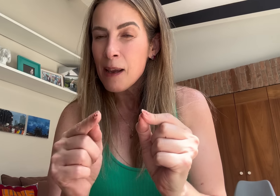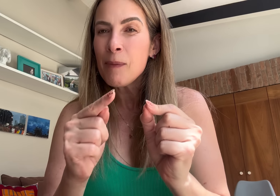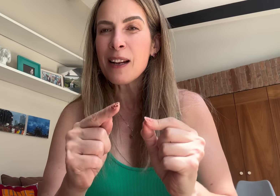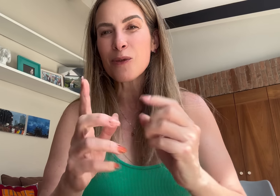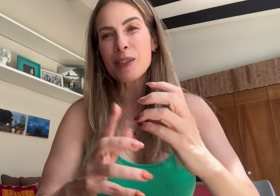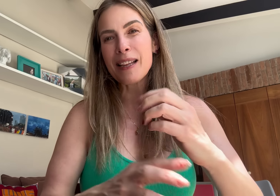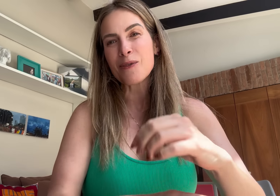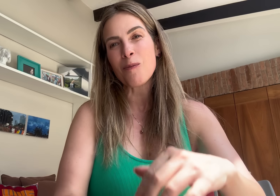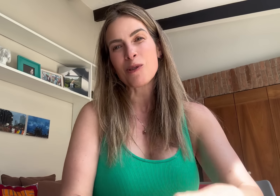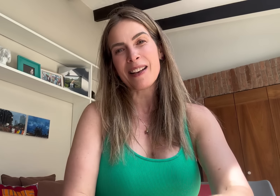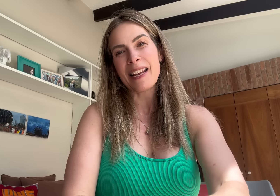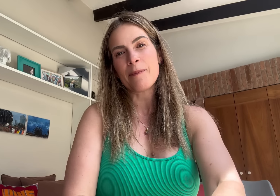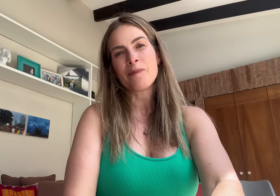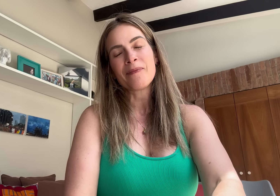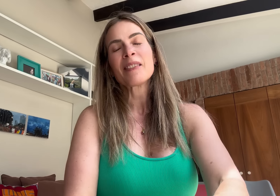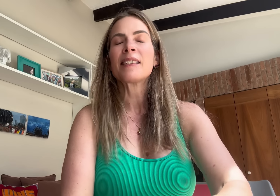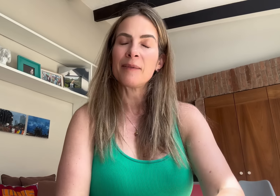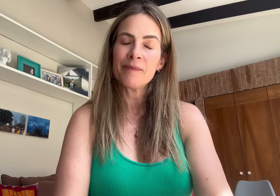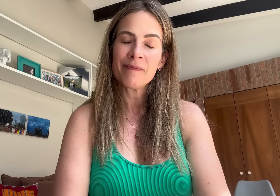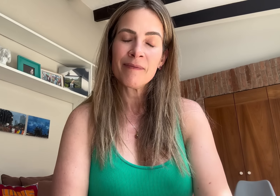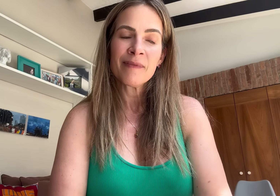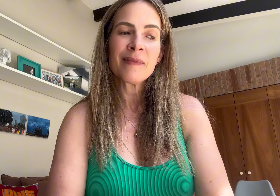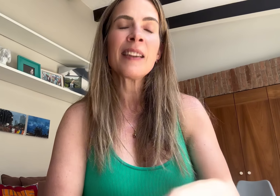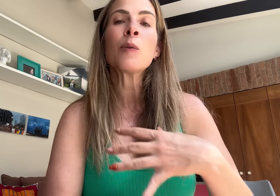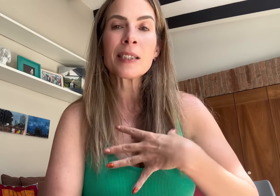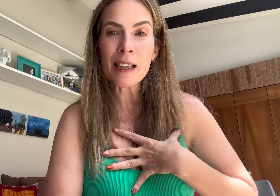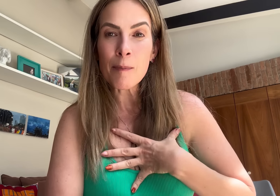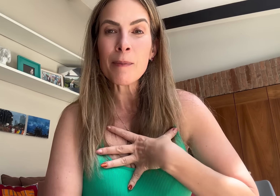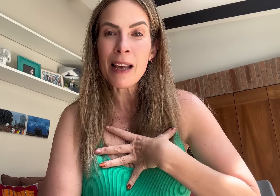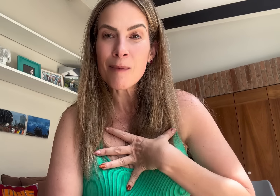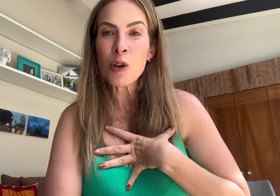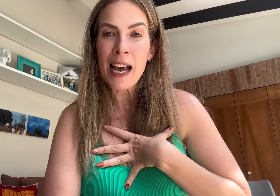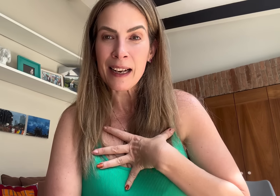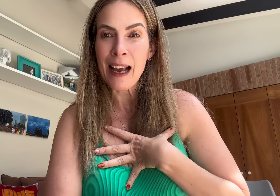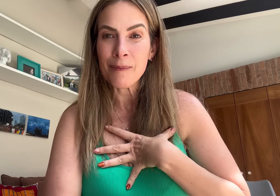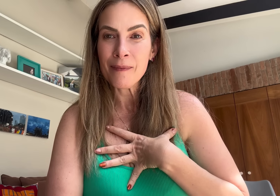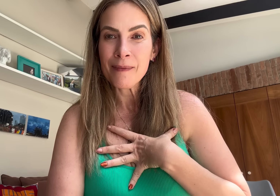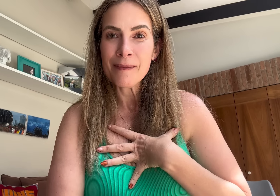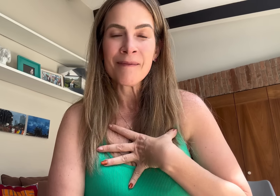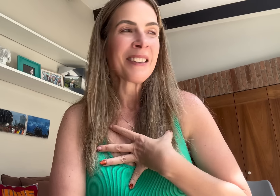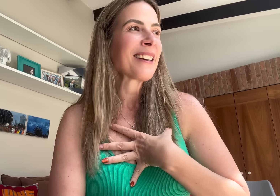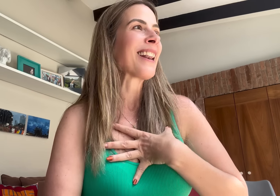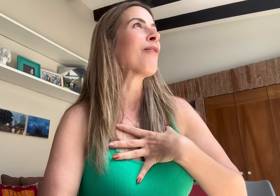hablar. Miren ustedes cómo se ríe, sí, de nuestra primera monarca,